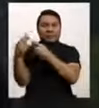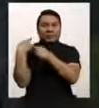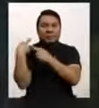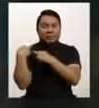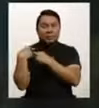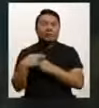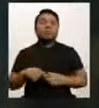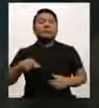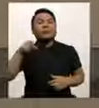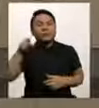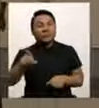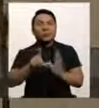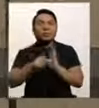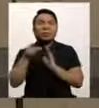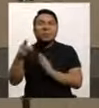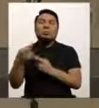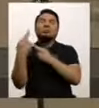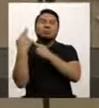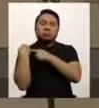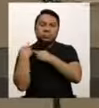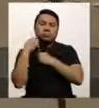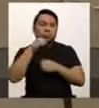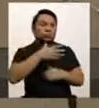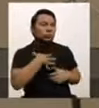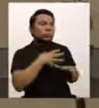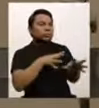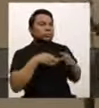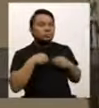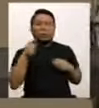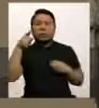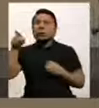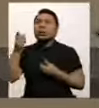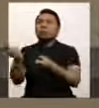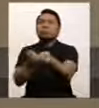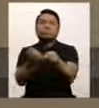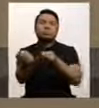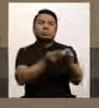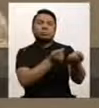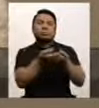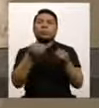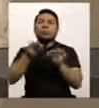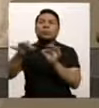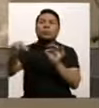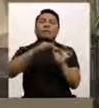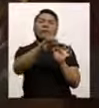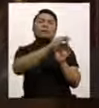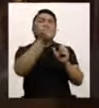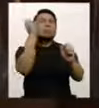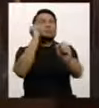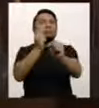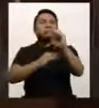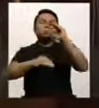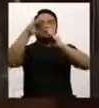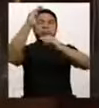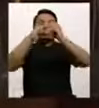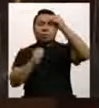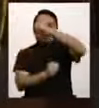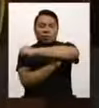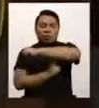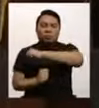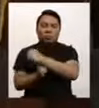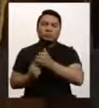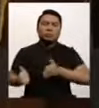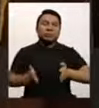ejecutivo de una entidad bancaria tomaba la gran responsabilidad de dar vivienda a los que se quedaron sin nada, de reconstruir puentes, carreteras